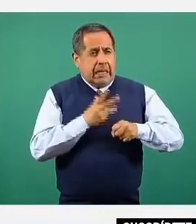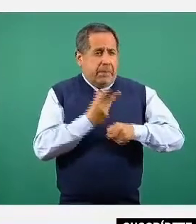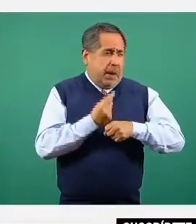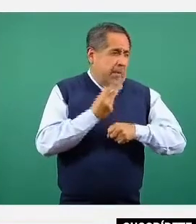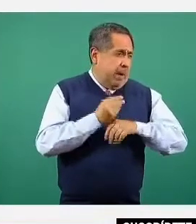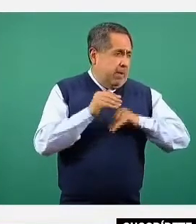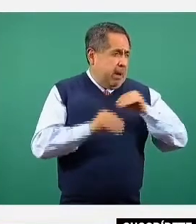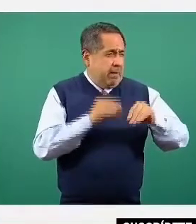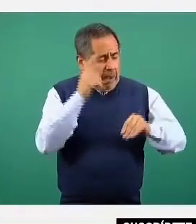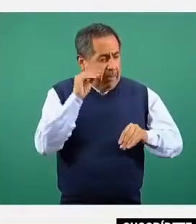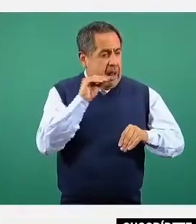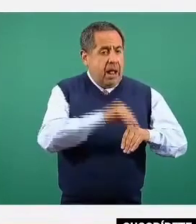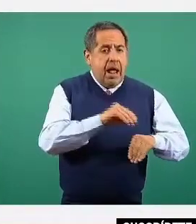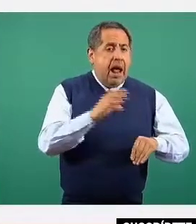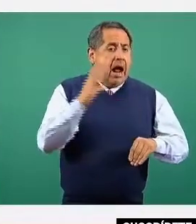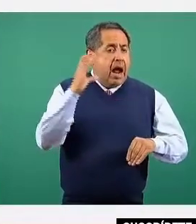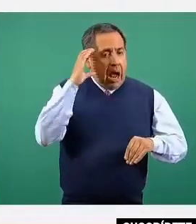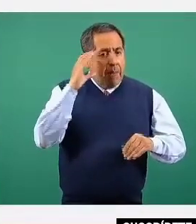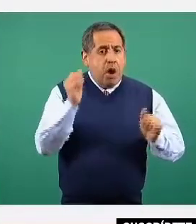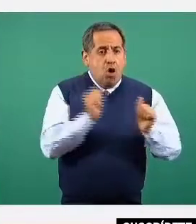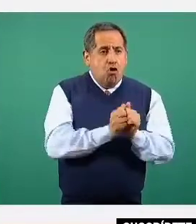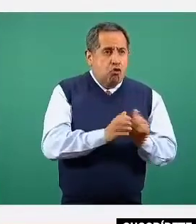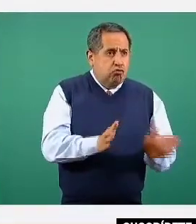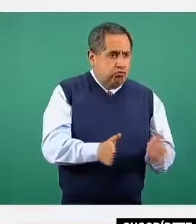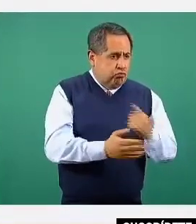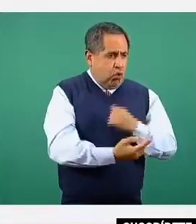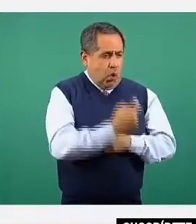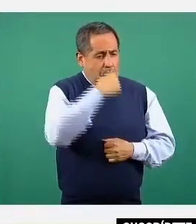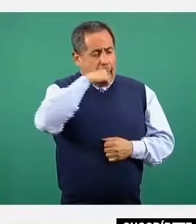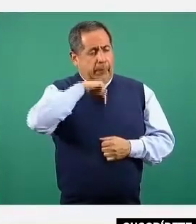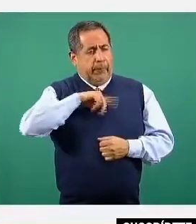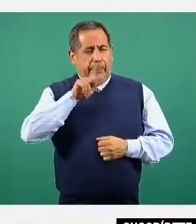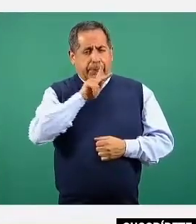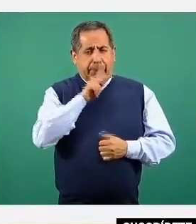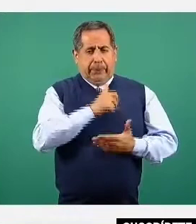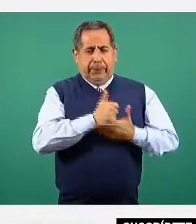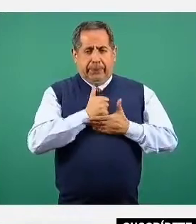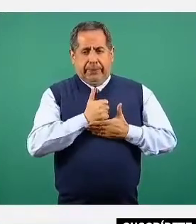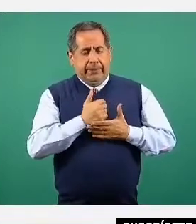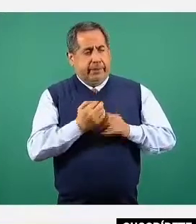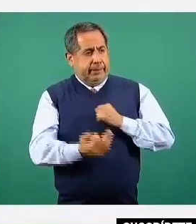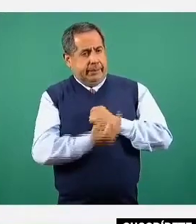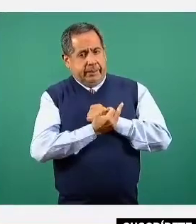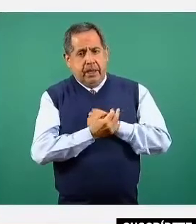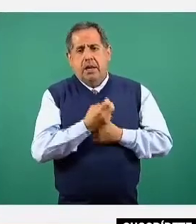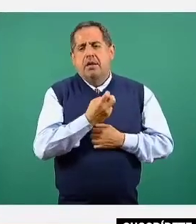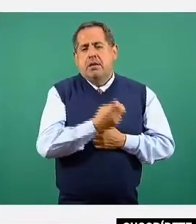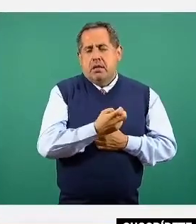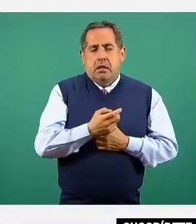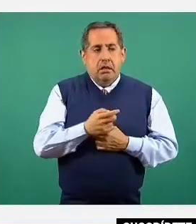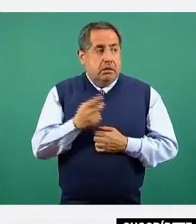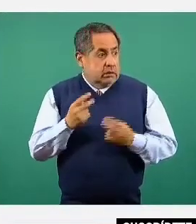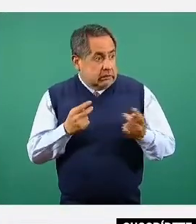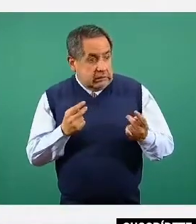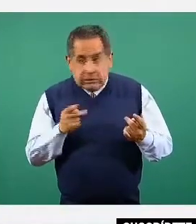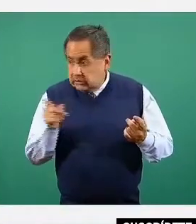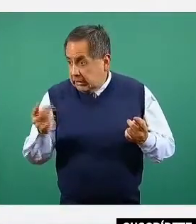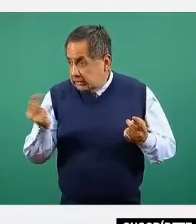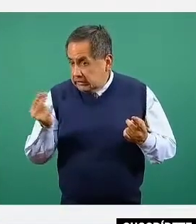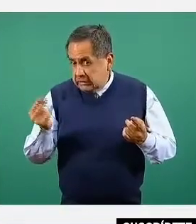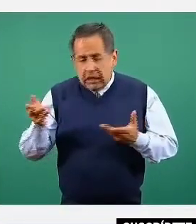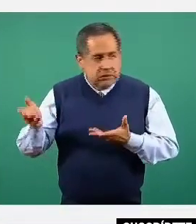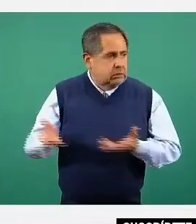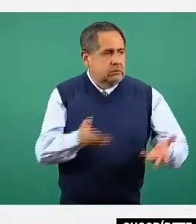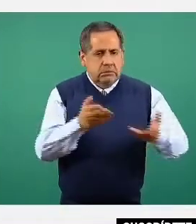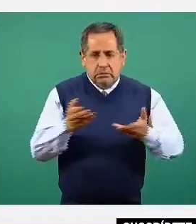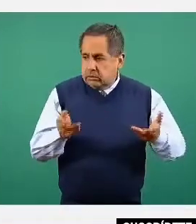camas con ventilador también está funcionando en la medida que cada vez que se requieren este tipo de camas, se están generando